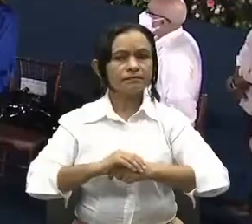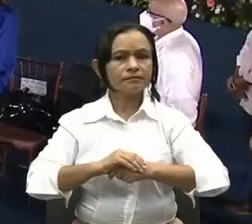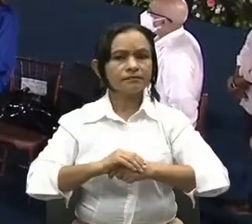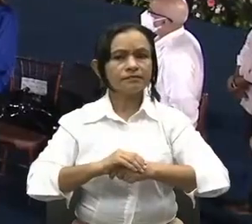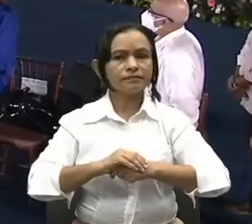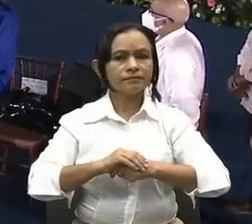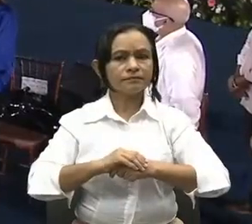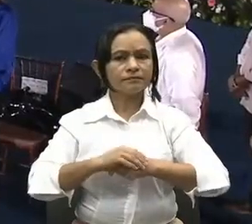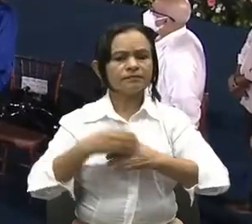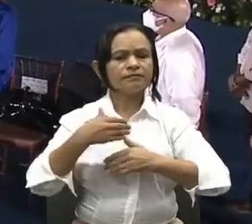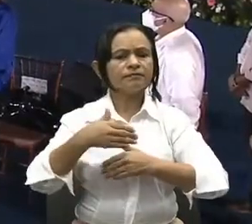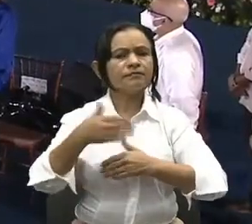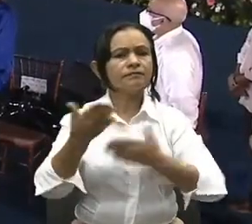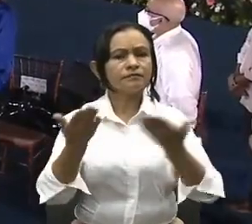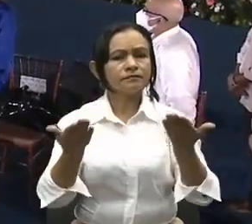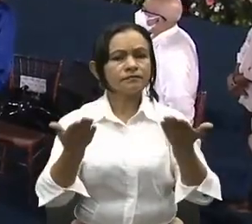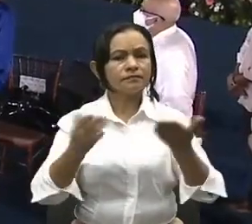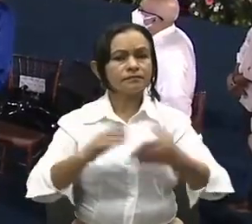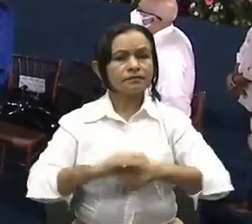cuando